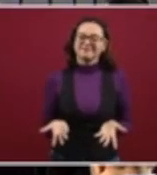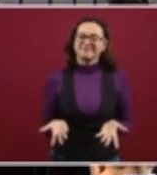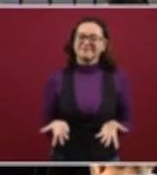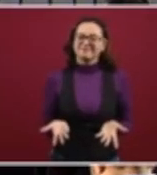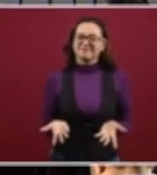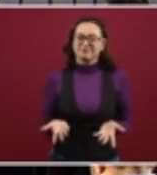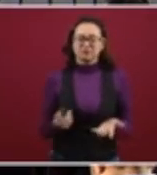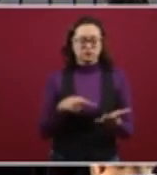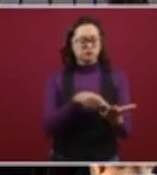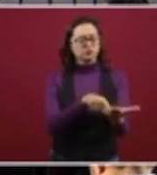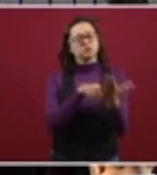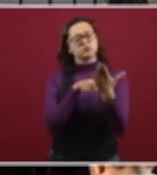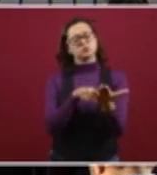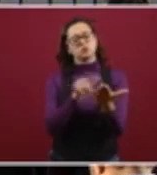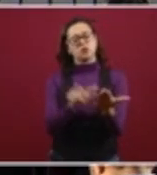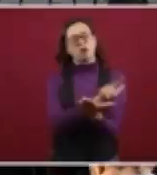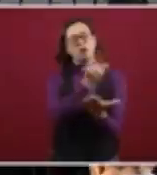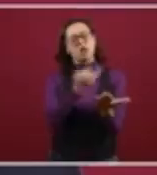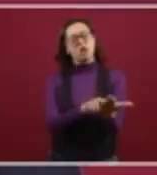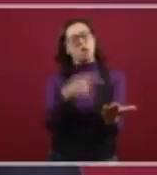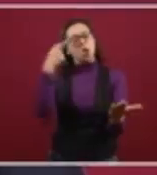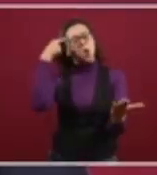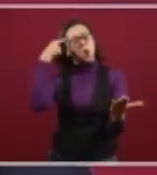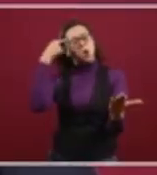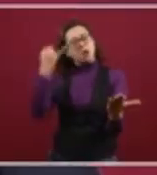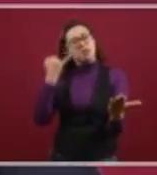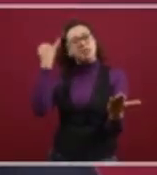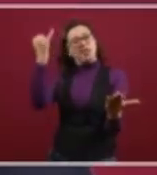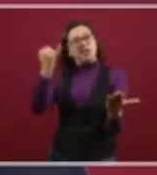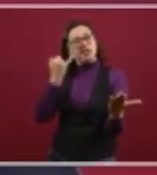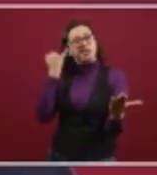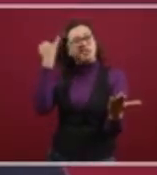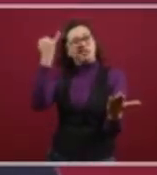a interpretaciones torcidas.